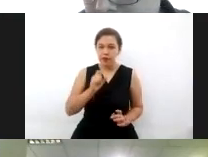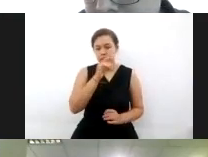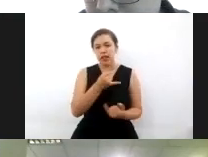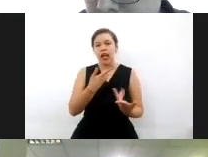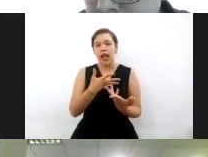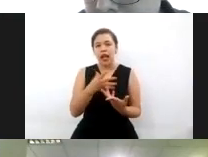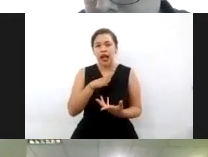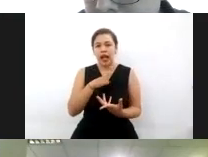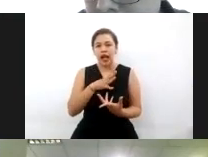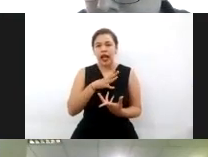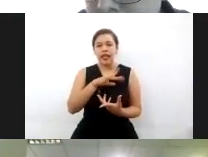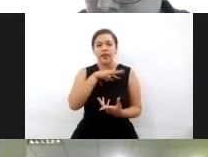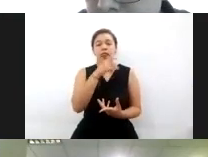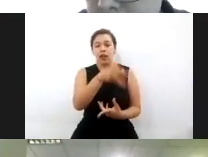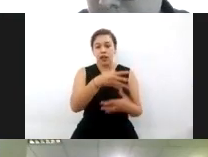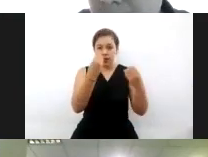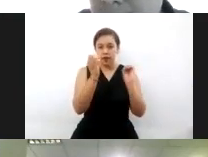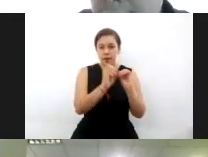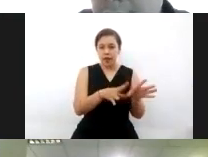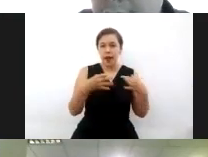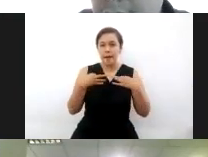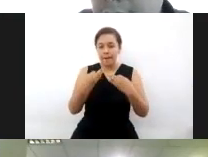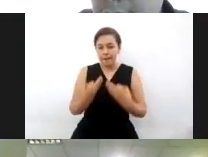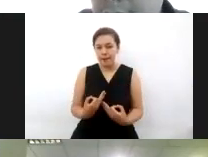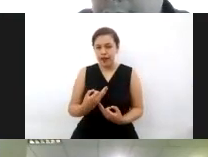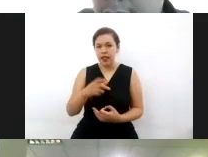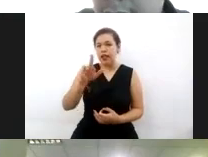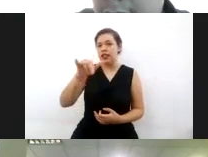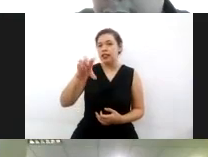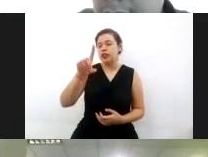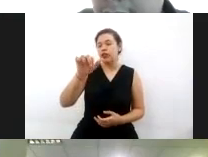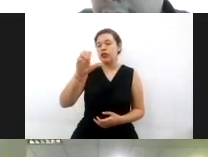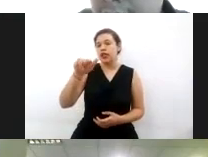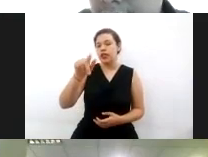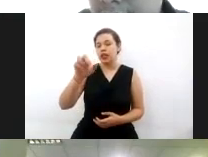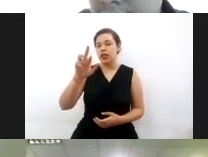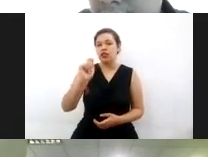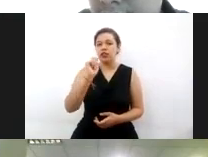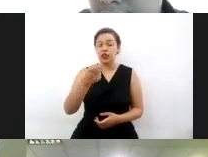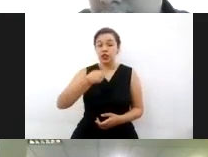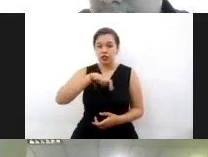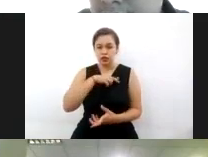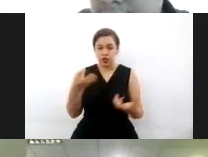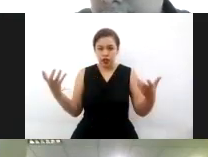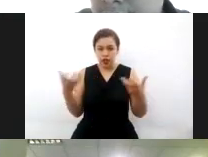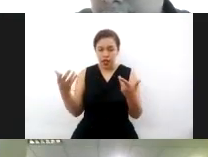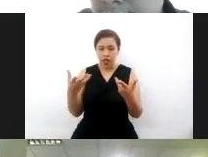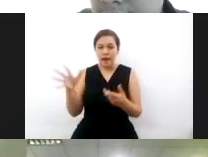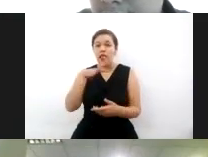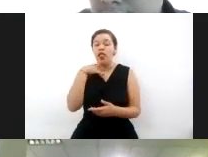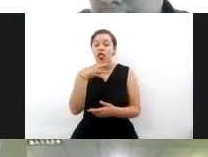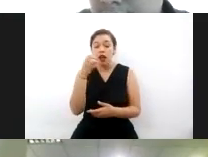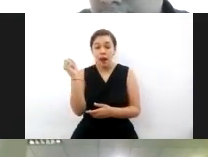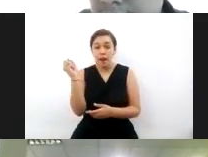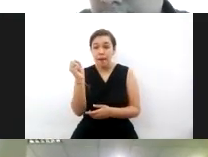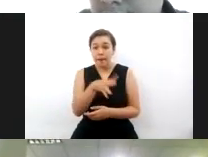final correcta. ¿A qué le llamamos residuo sanitario? Bueno, va a ser el residuo que nosotros vamos a desechar y que se puede